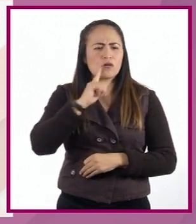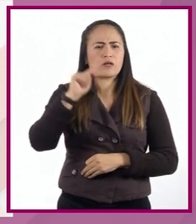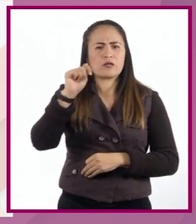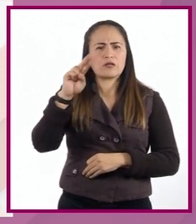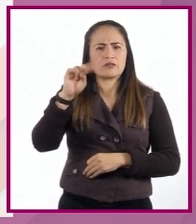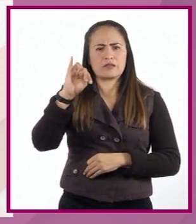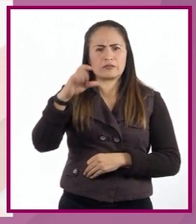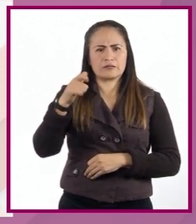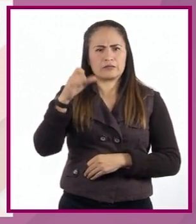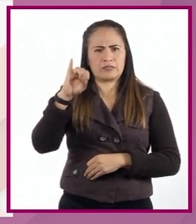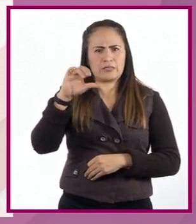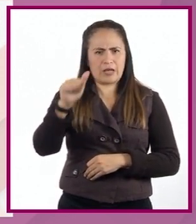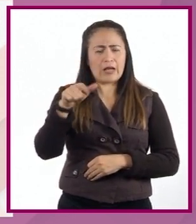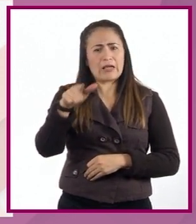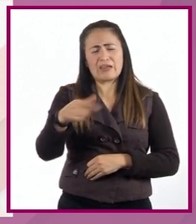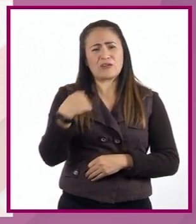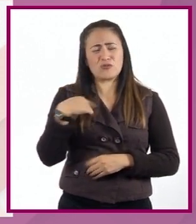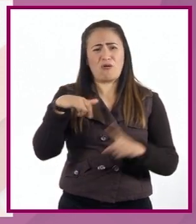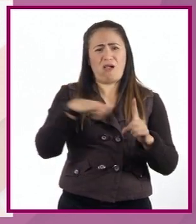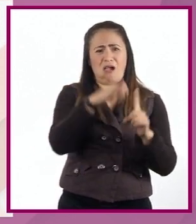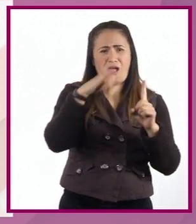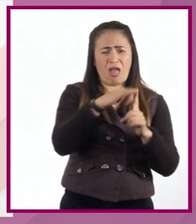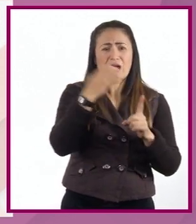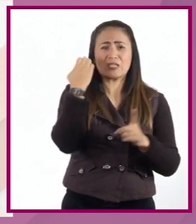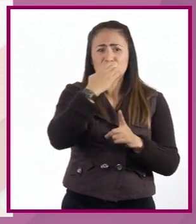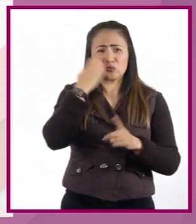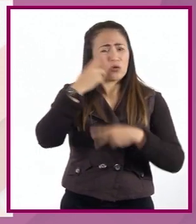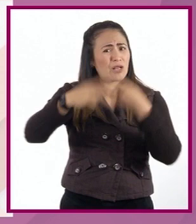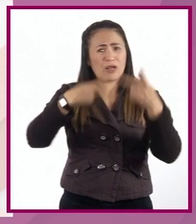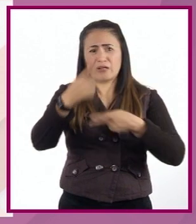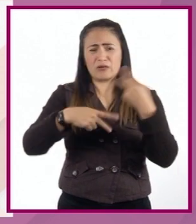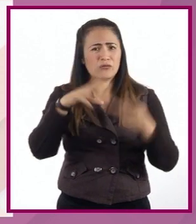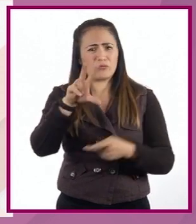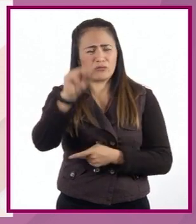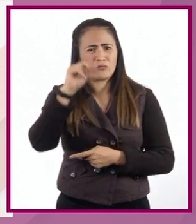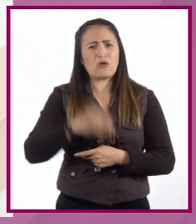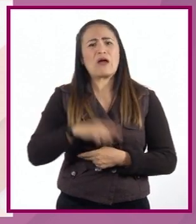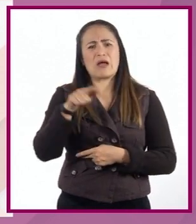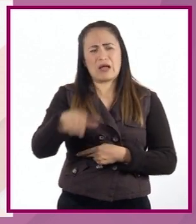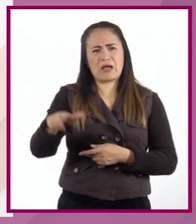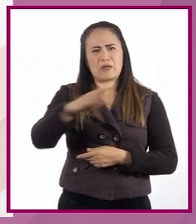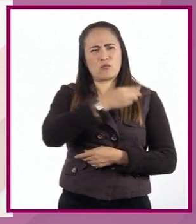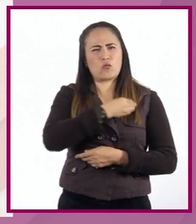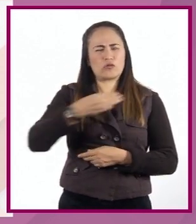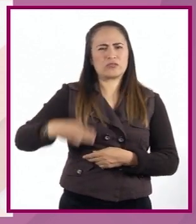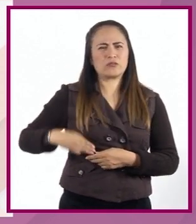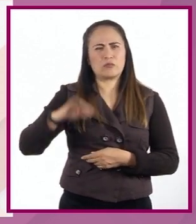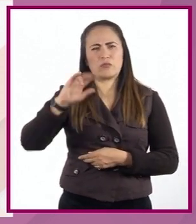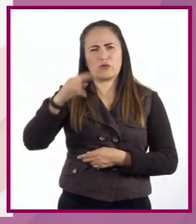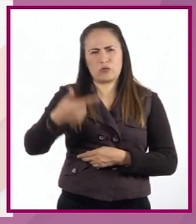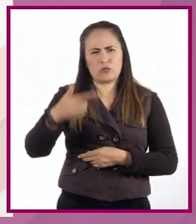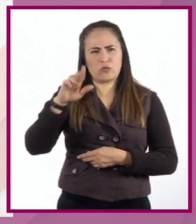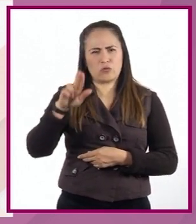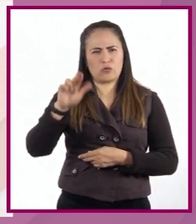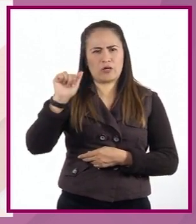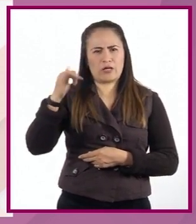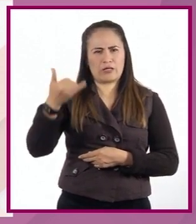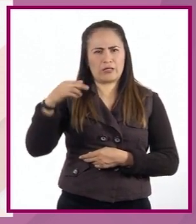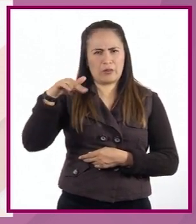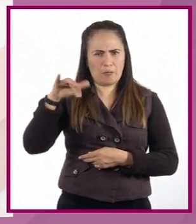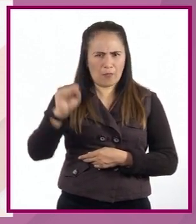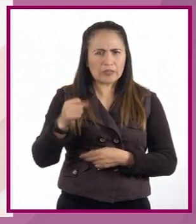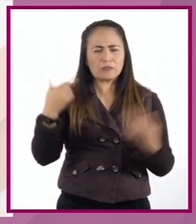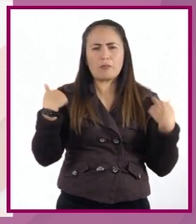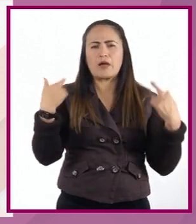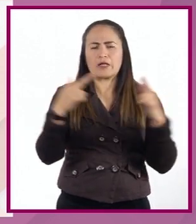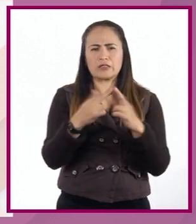Bullying y Ya no quiero ir a la escuela, afirmó que Guaymas es uno de los primeros municipios que ha impulsado la capacitación de maestros